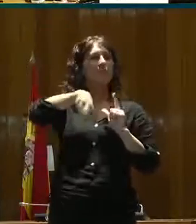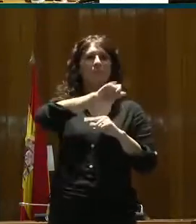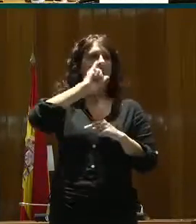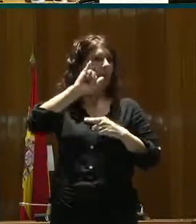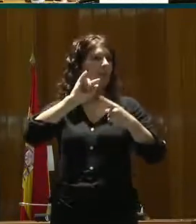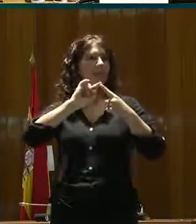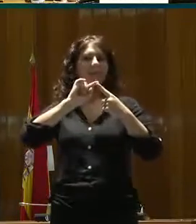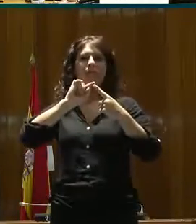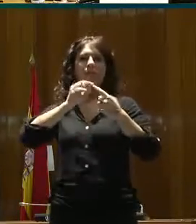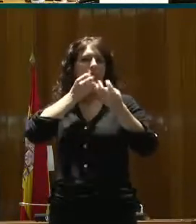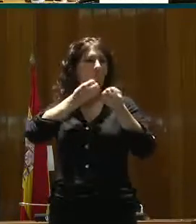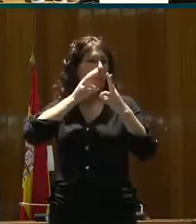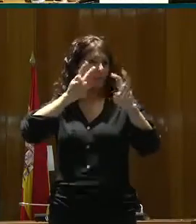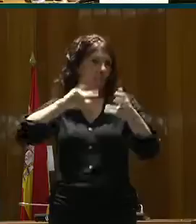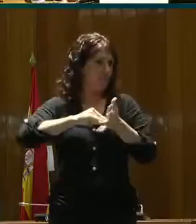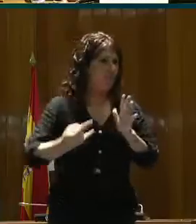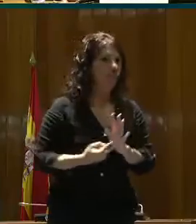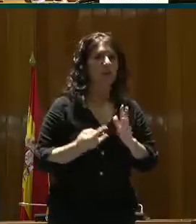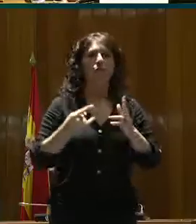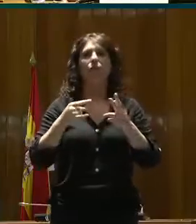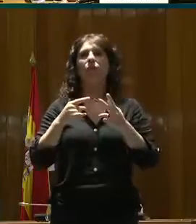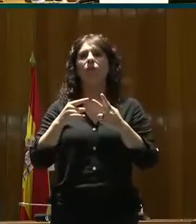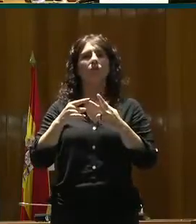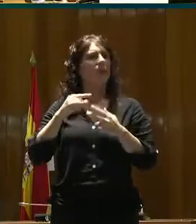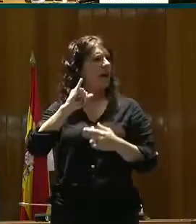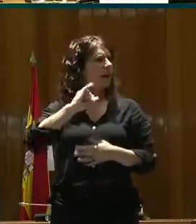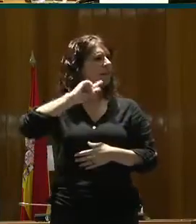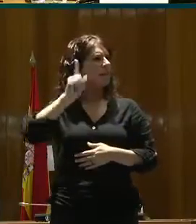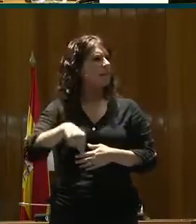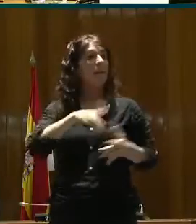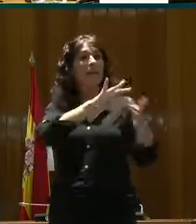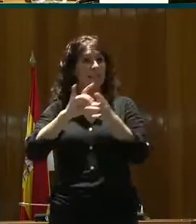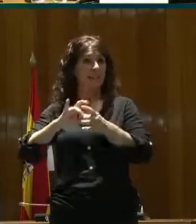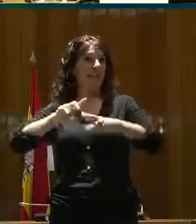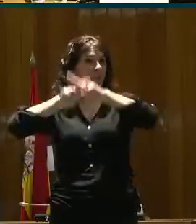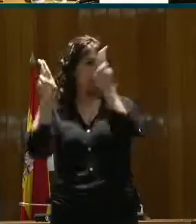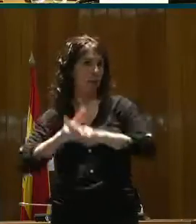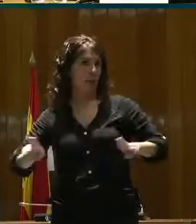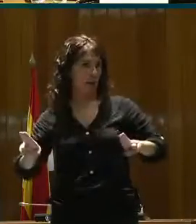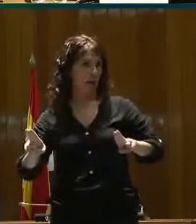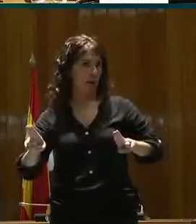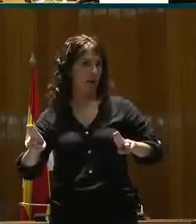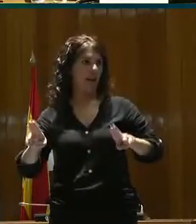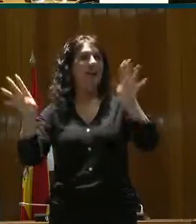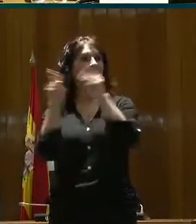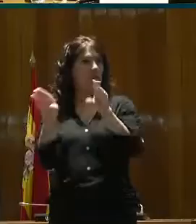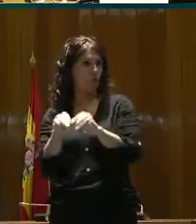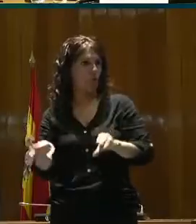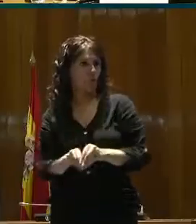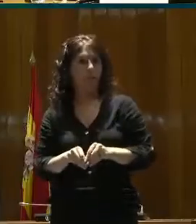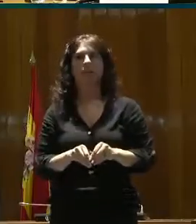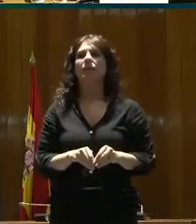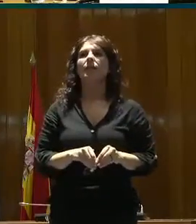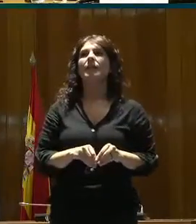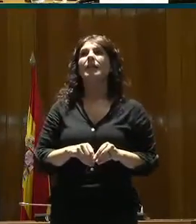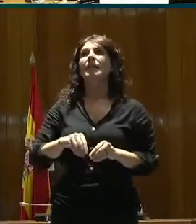información sobre el proyecto, también con resúmenes en Sistema de Signos Internacional y un aspecto especialmente interesante,